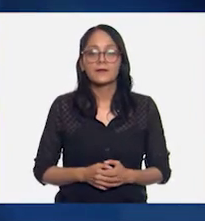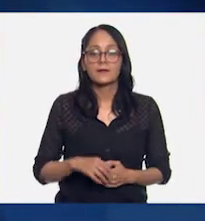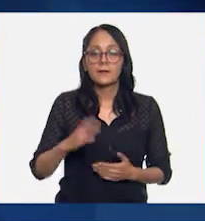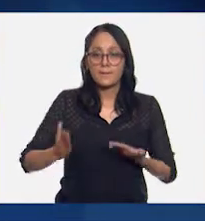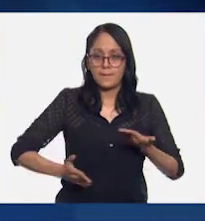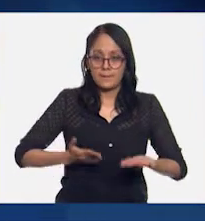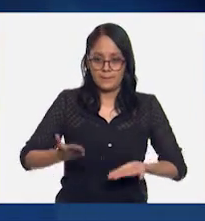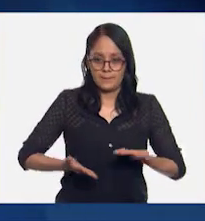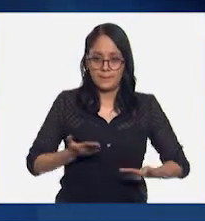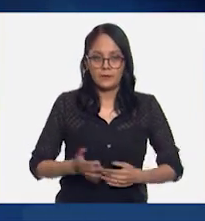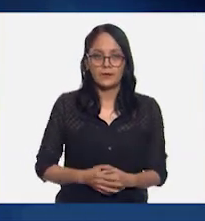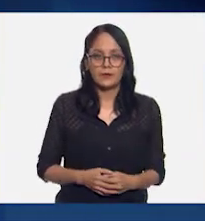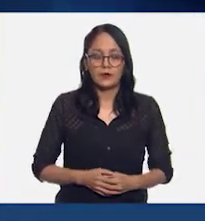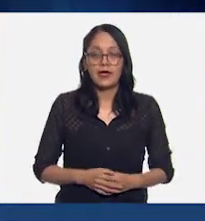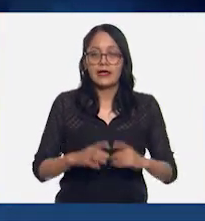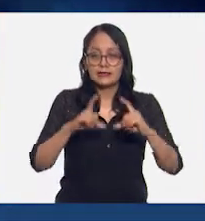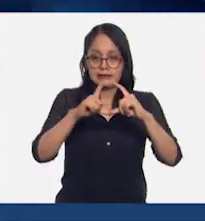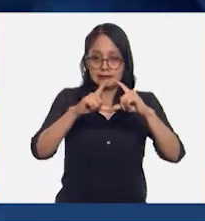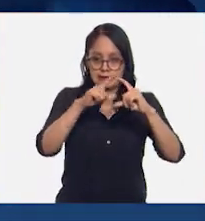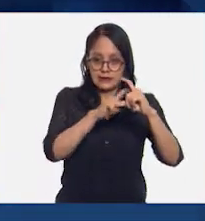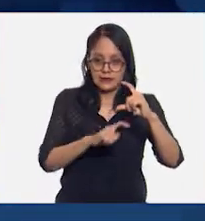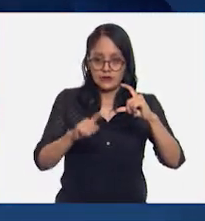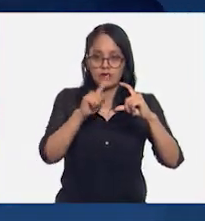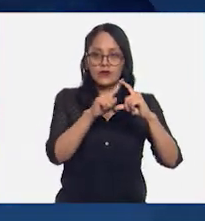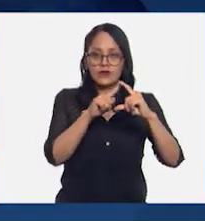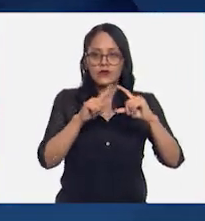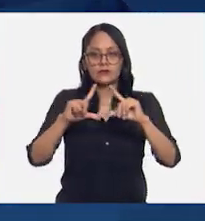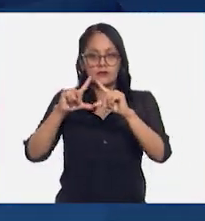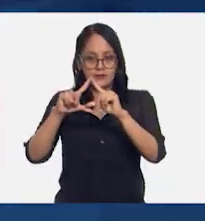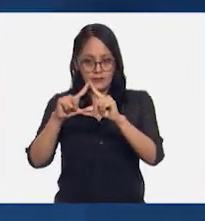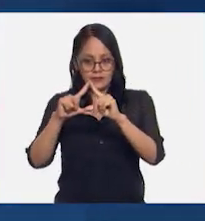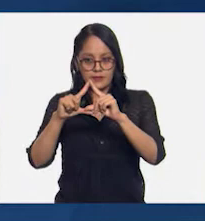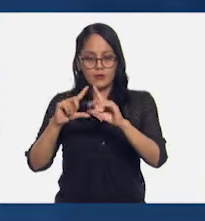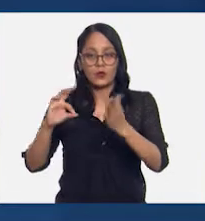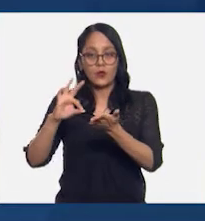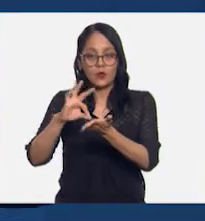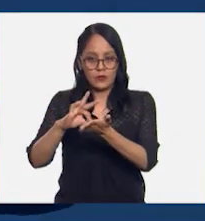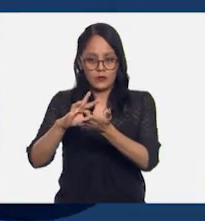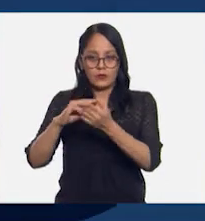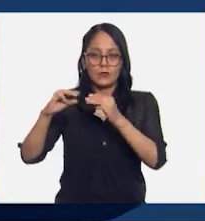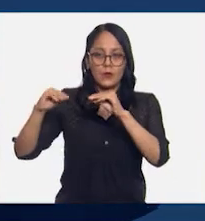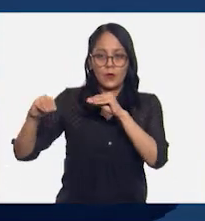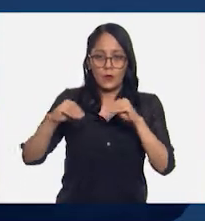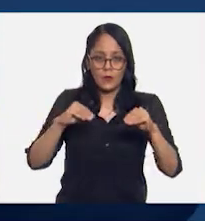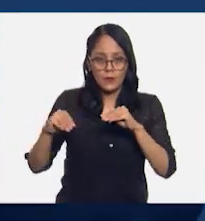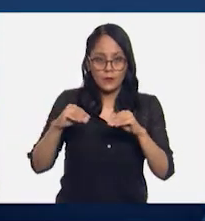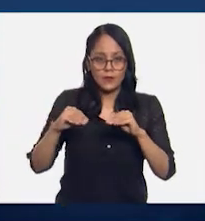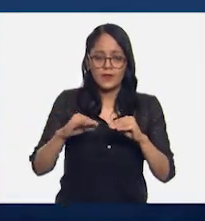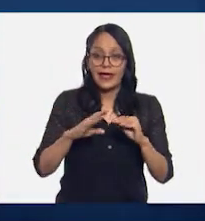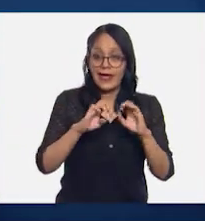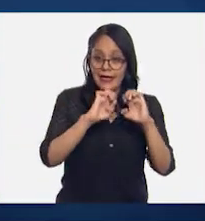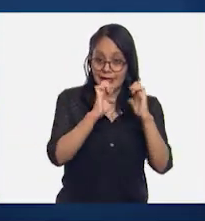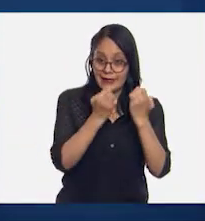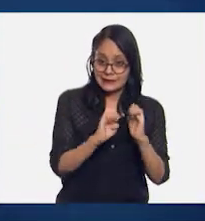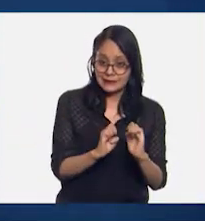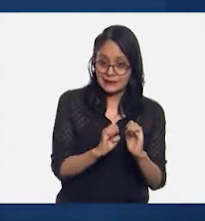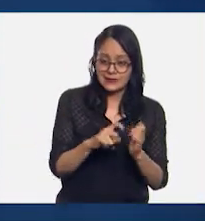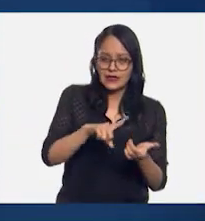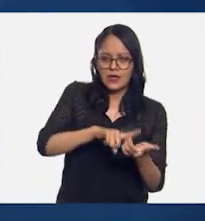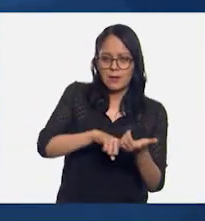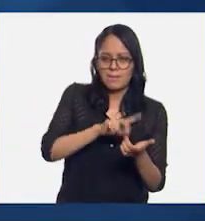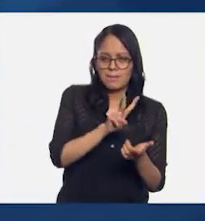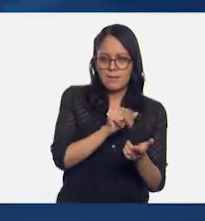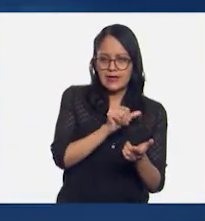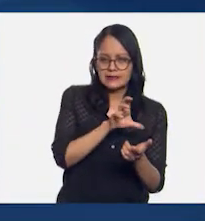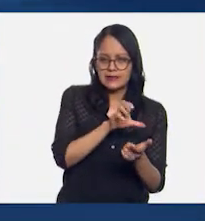La danza, círculo y triángulo, punto, movimiento, la estatua, liberada del vacío,